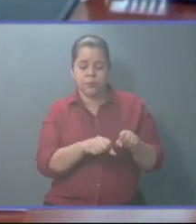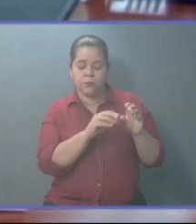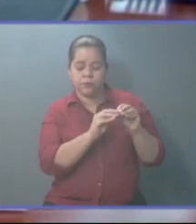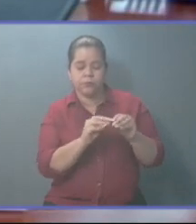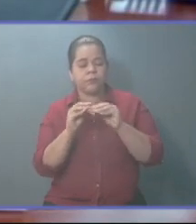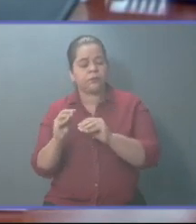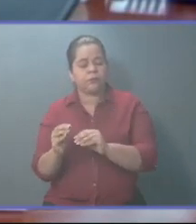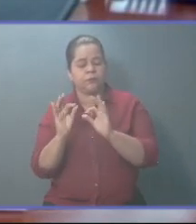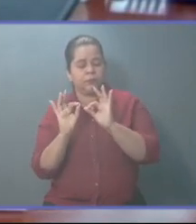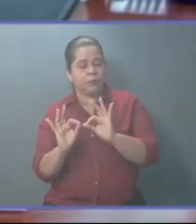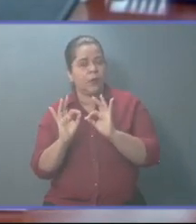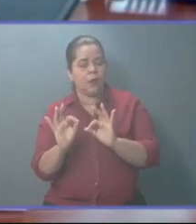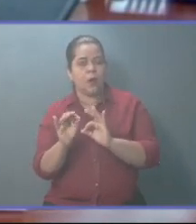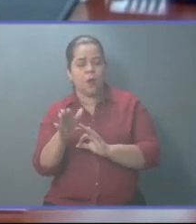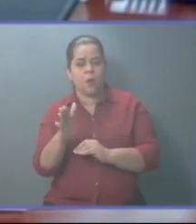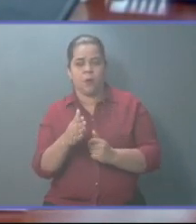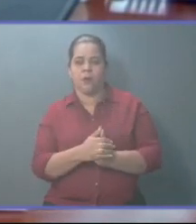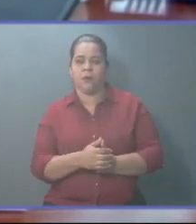efectivamente bien utilizados.